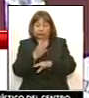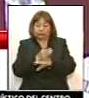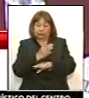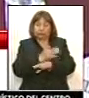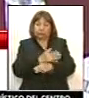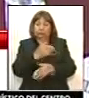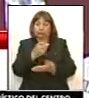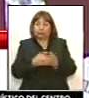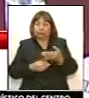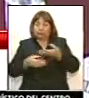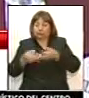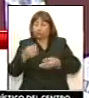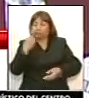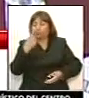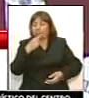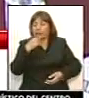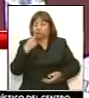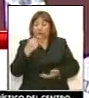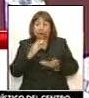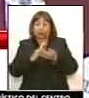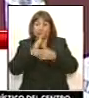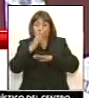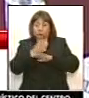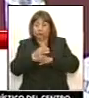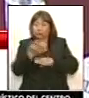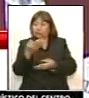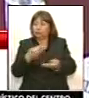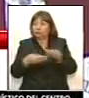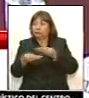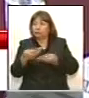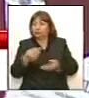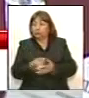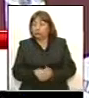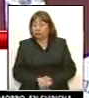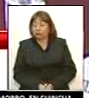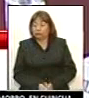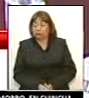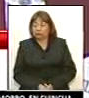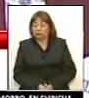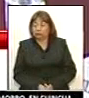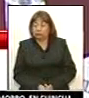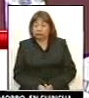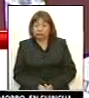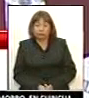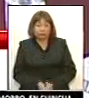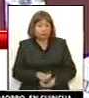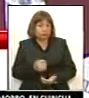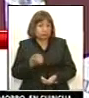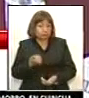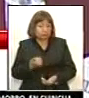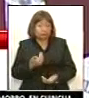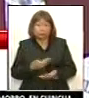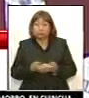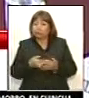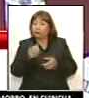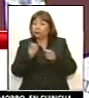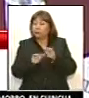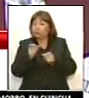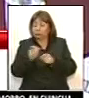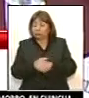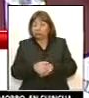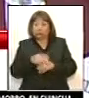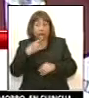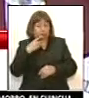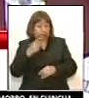economías. Una es a través del comercio y el movimiento de capitales, pero el otro también es el movimiento de personas. Y